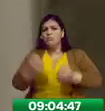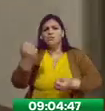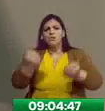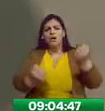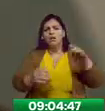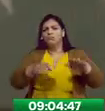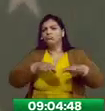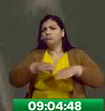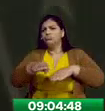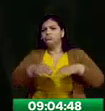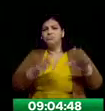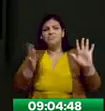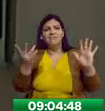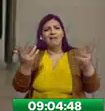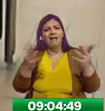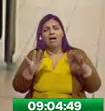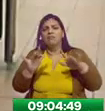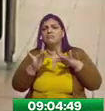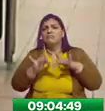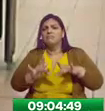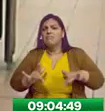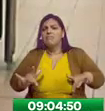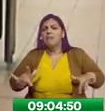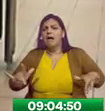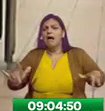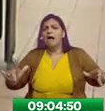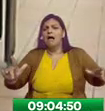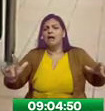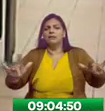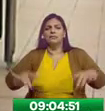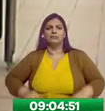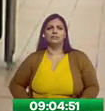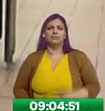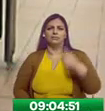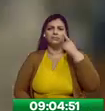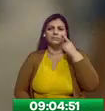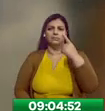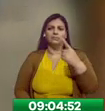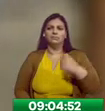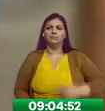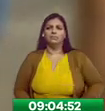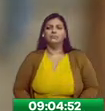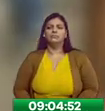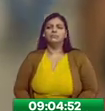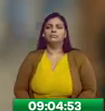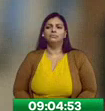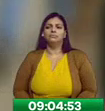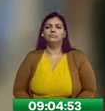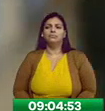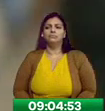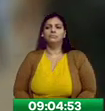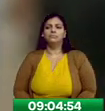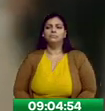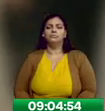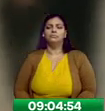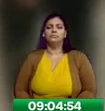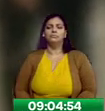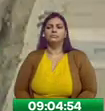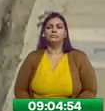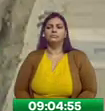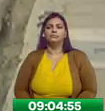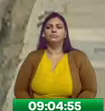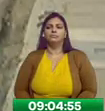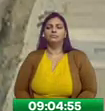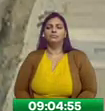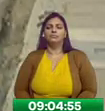constante de vehículos aceras desocupadas que en condiciones normales recibían olas de peatones que iban apresurados